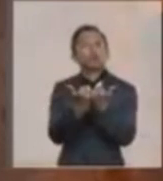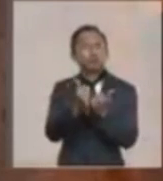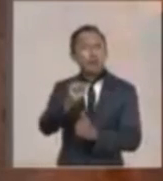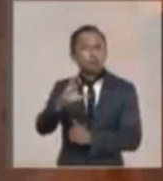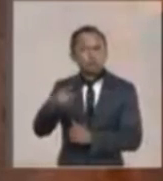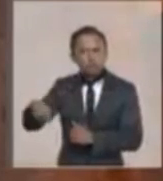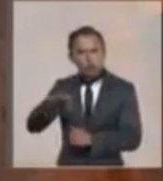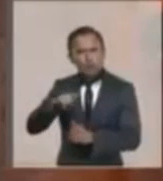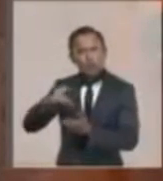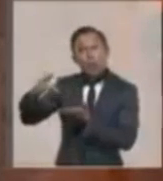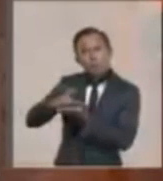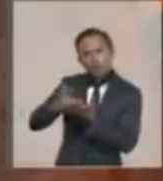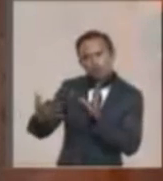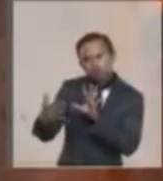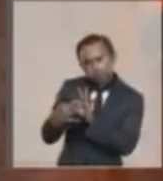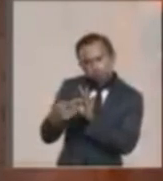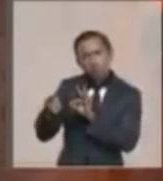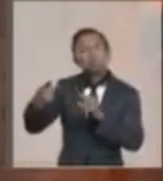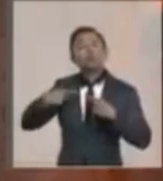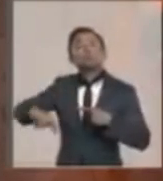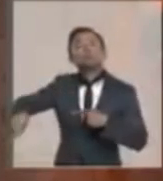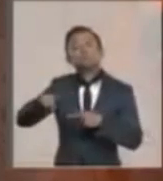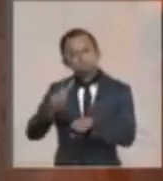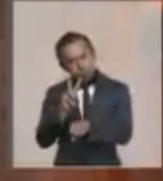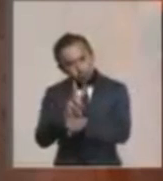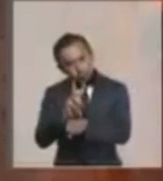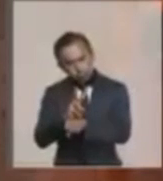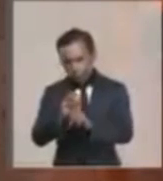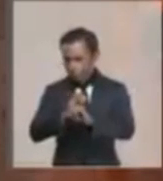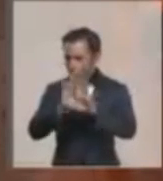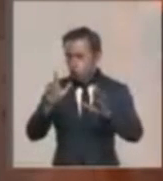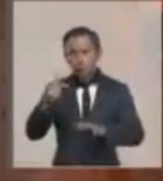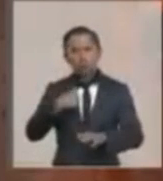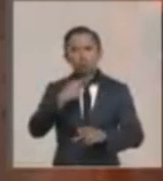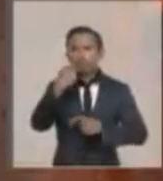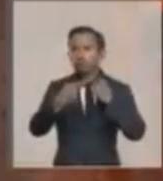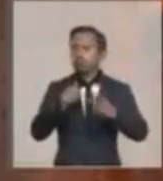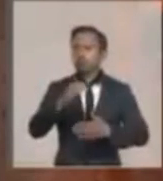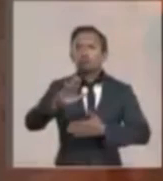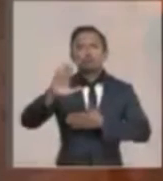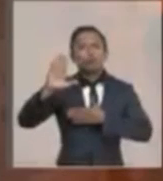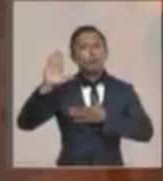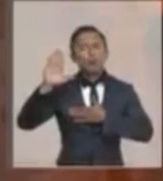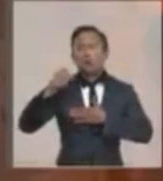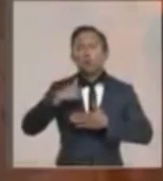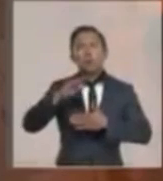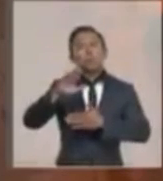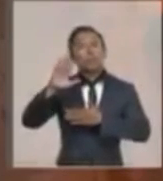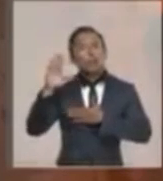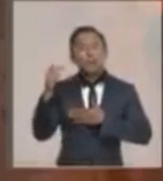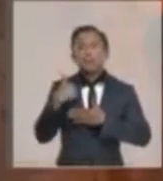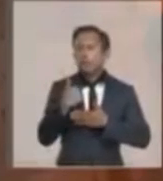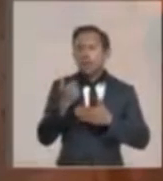observatorio ciudadano que me revise, claro, cada promesa. Ninguna de mis promesas no tienen sustento, porque no le